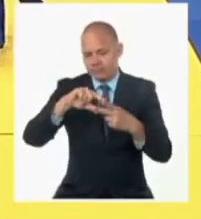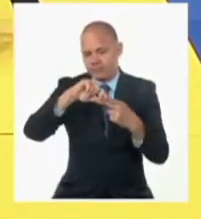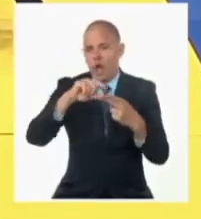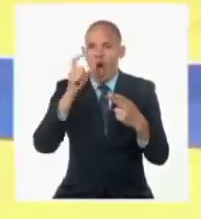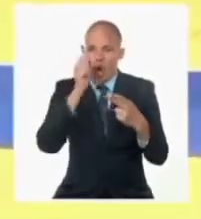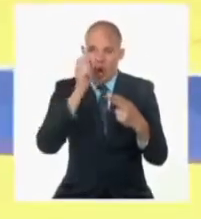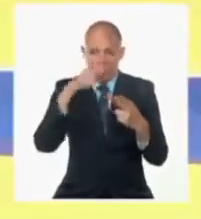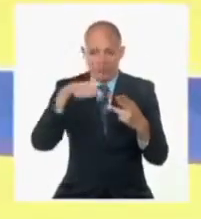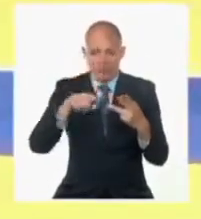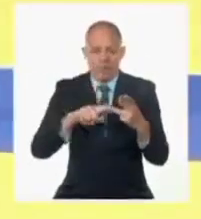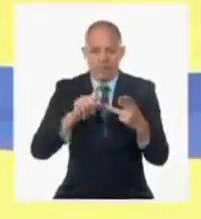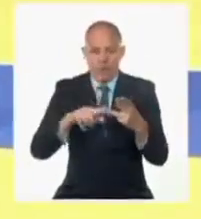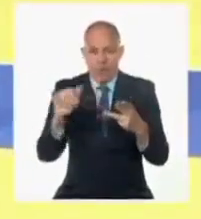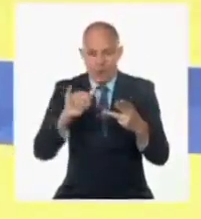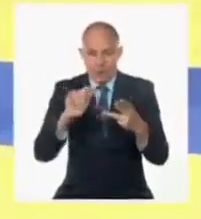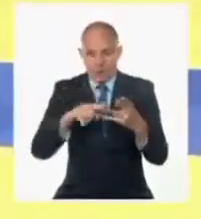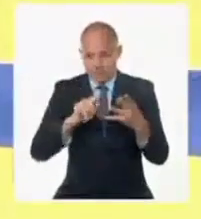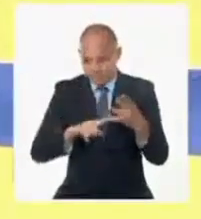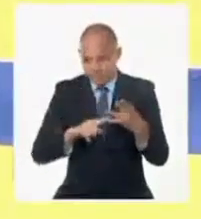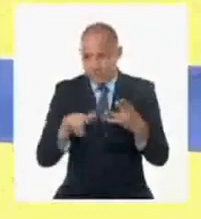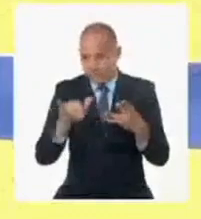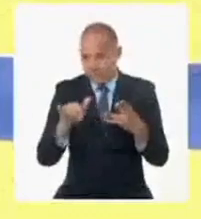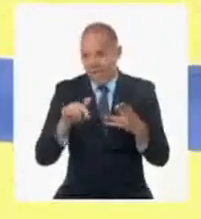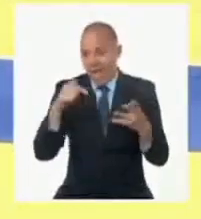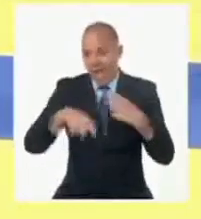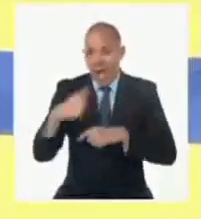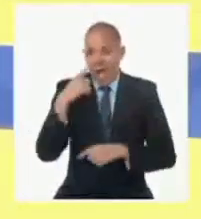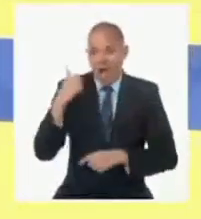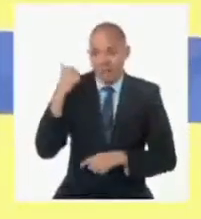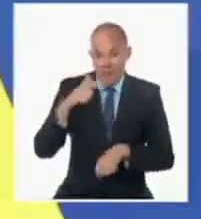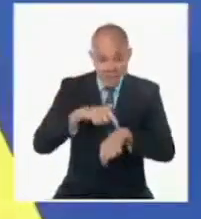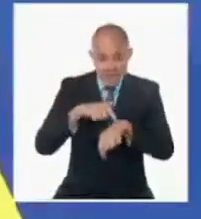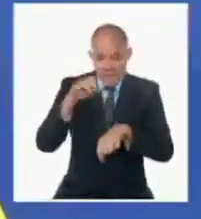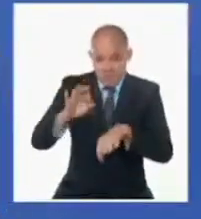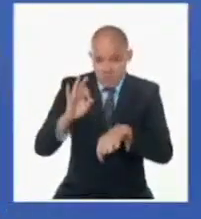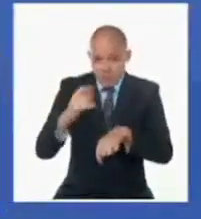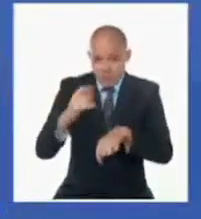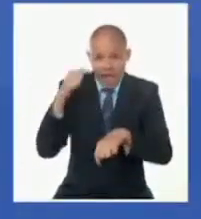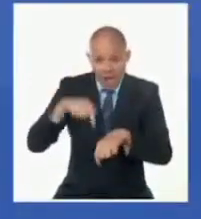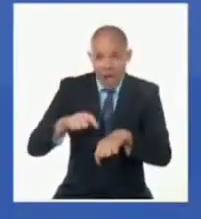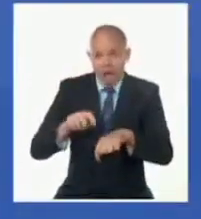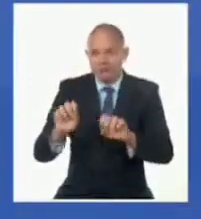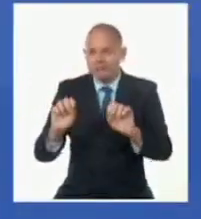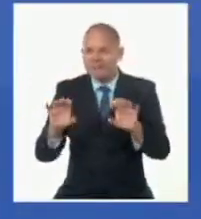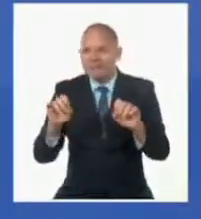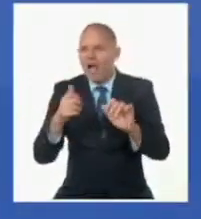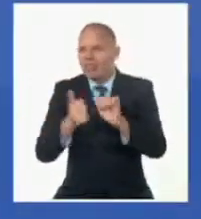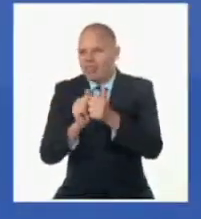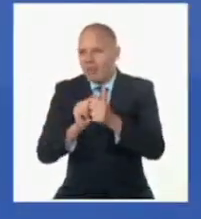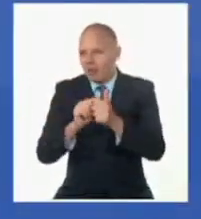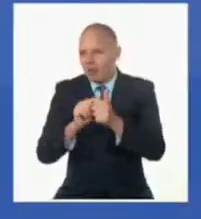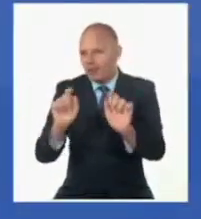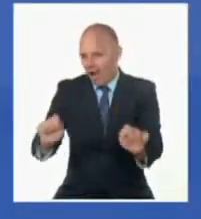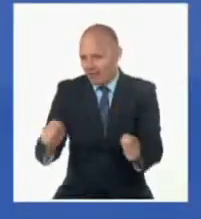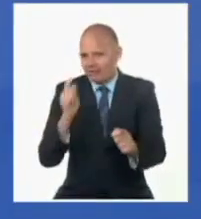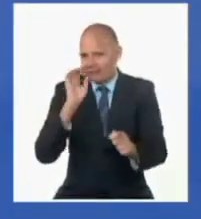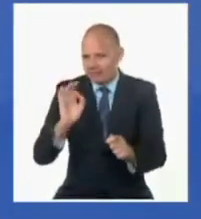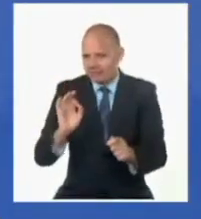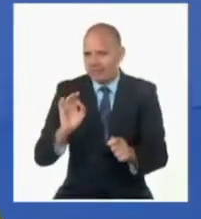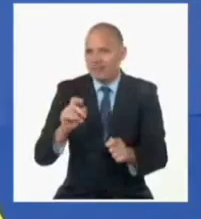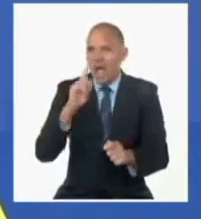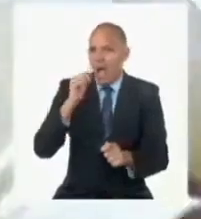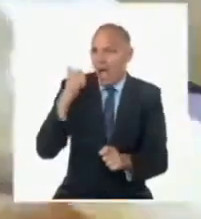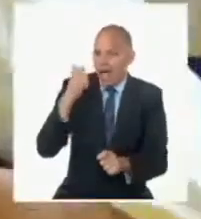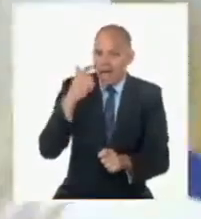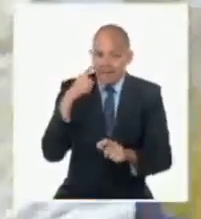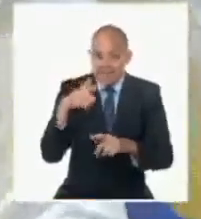como dijimos hace algunos minutos. Esta es la señal en vivo que se transmite en estos momentos a través del canal centroamericano. Ahí viene